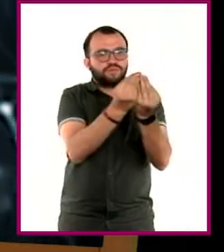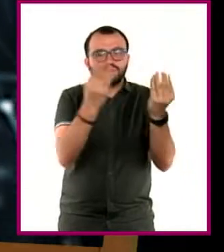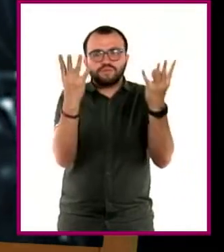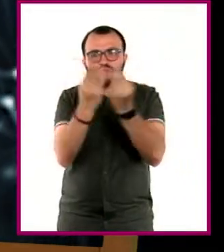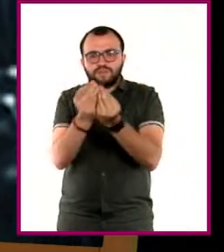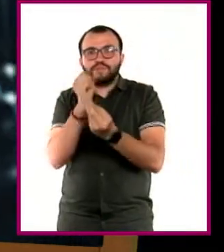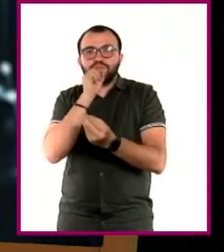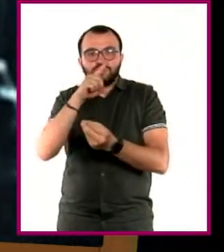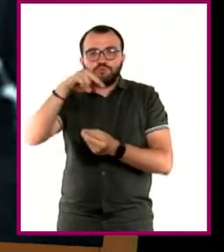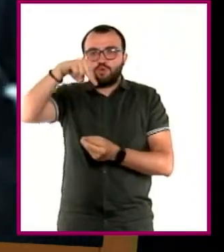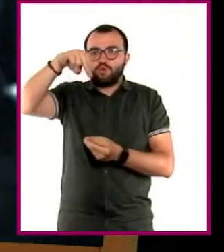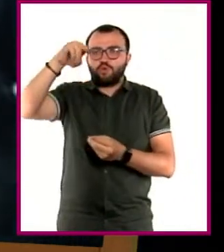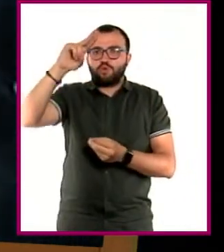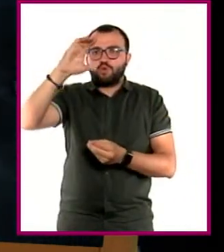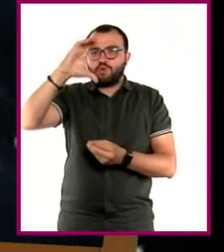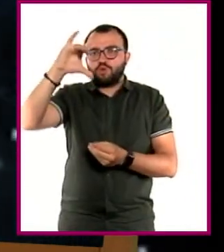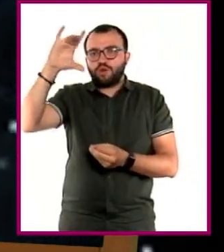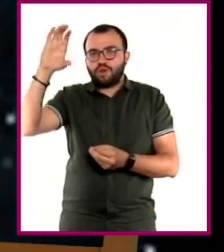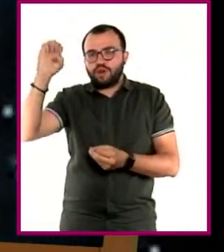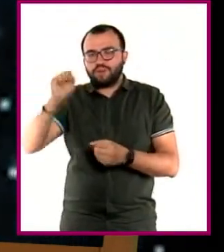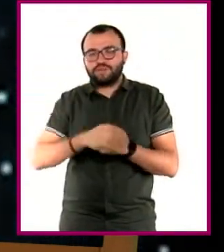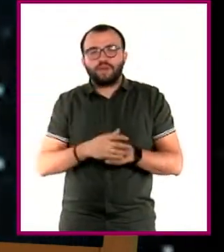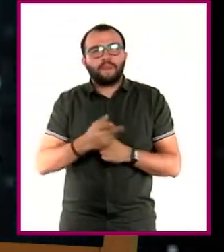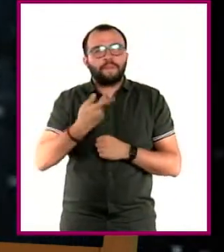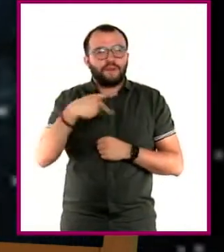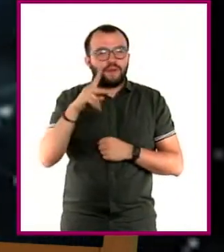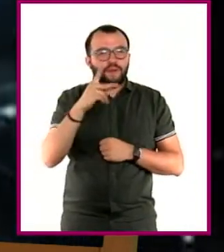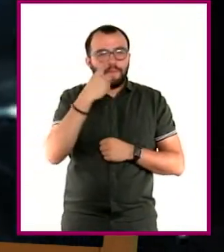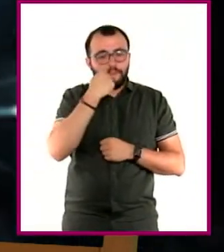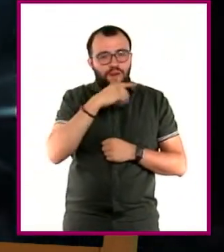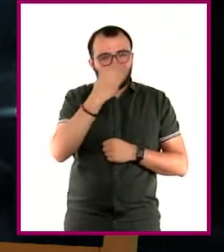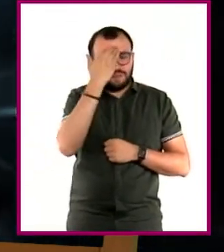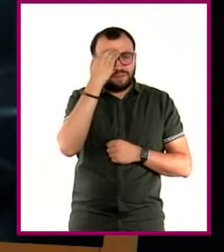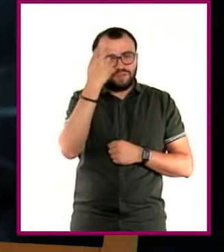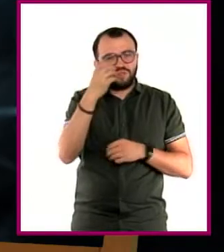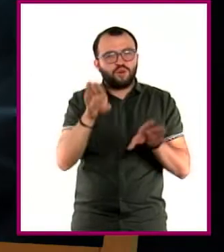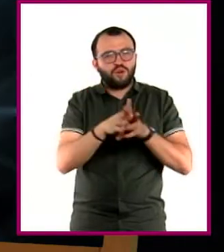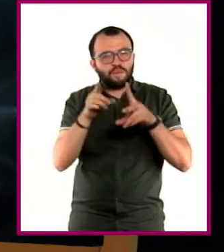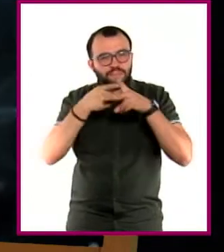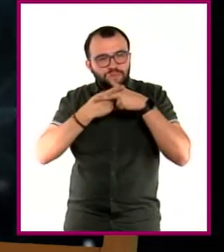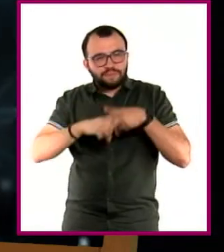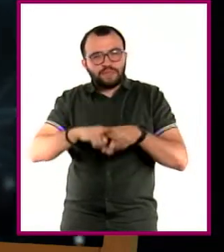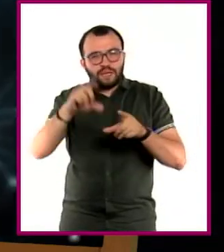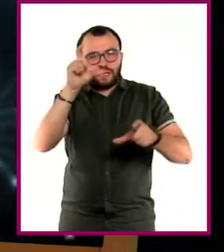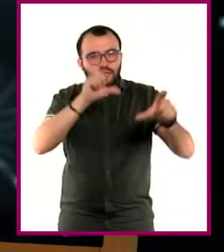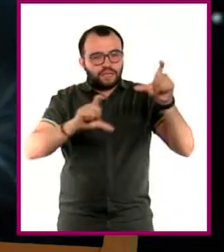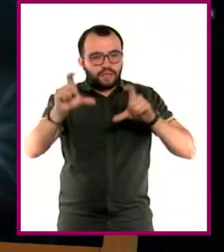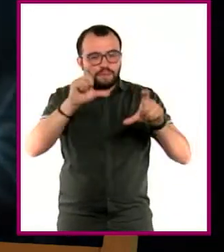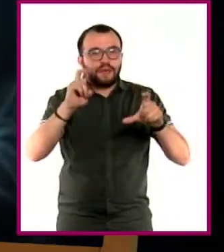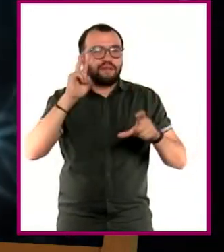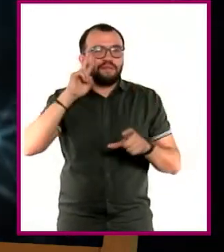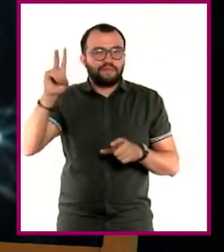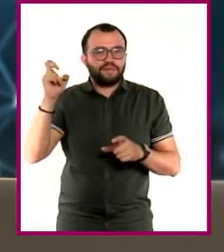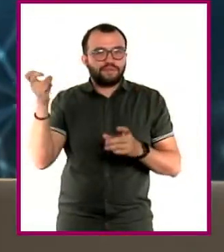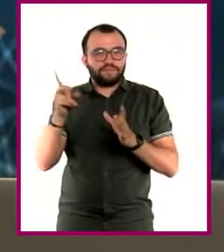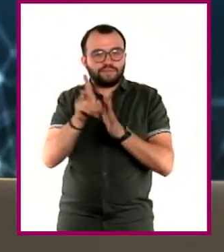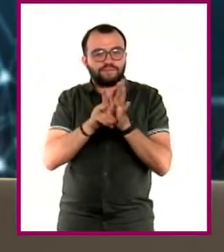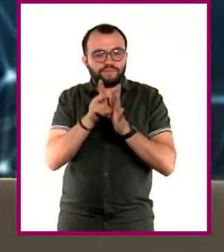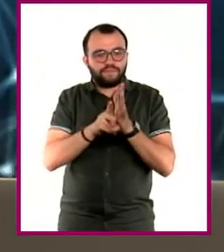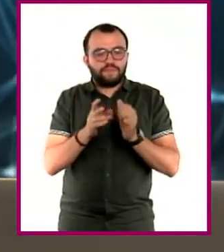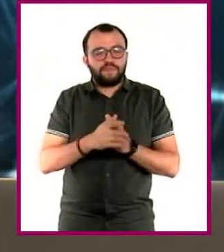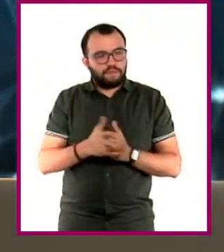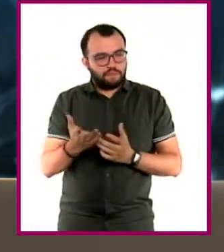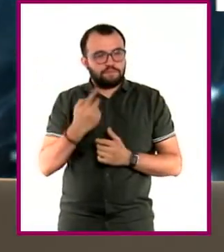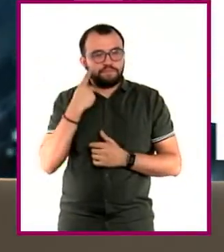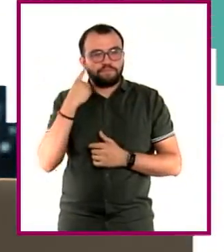núcleos. Pero, ¿cómo ves? Si para conocer cómo empezó la química como ciencia, vemos este video.